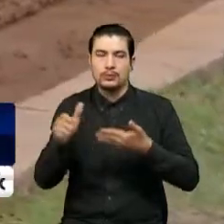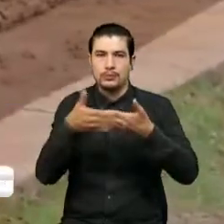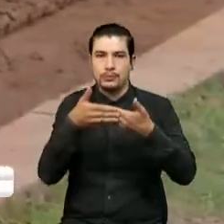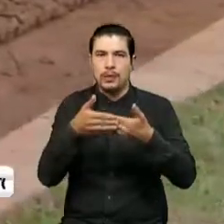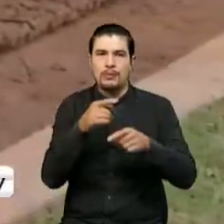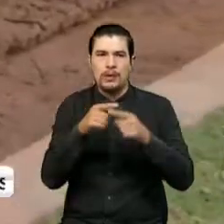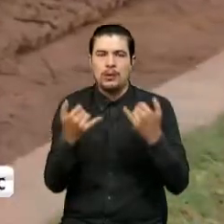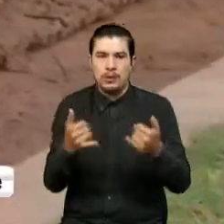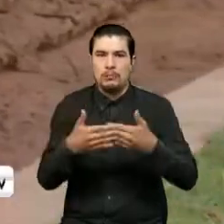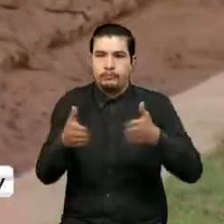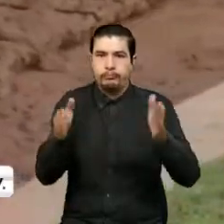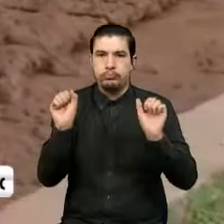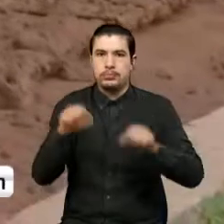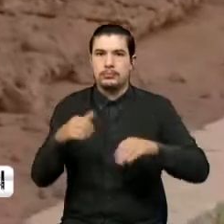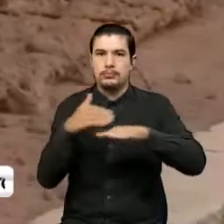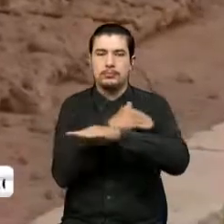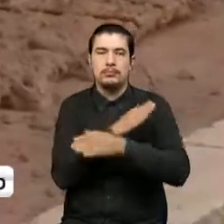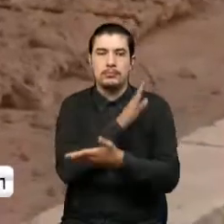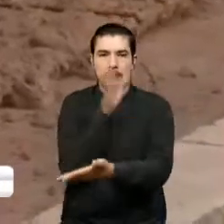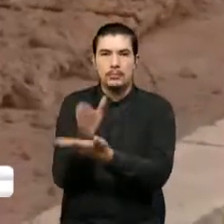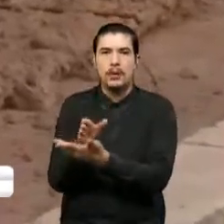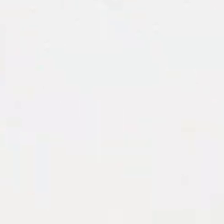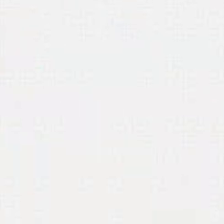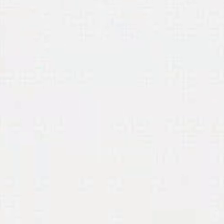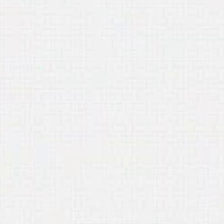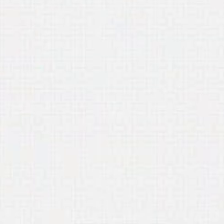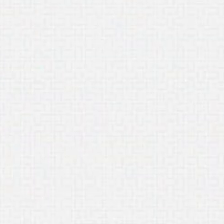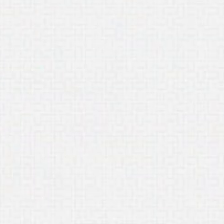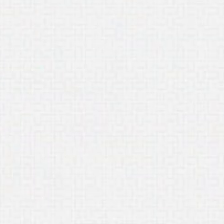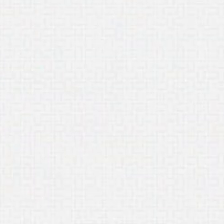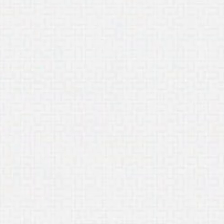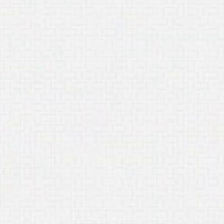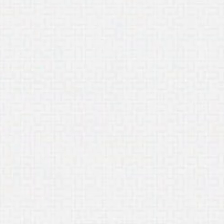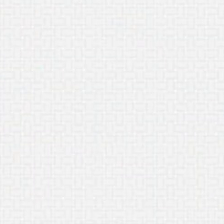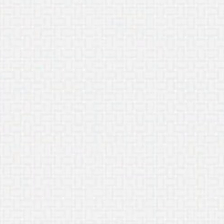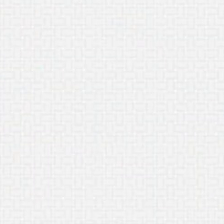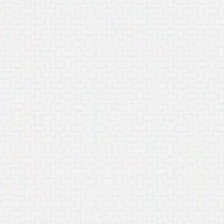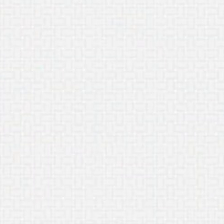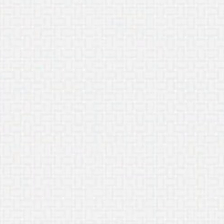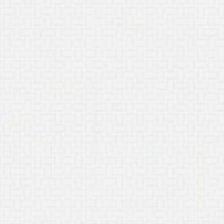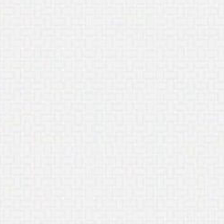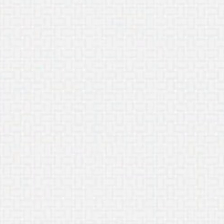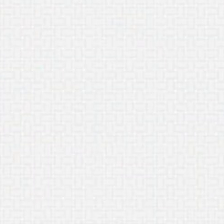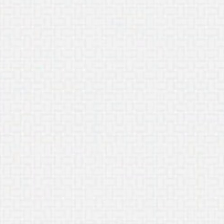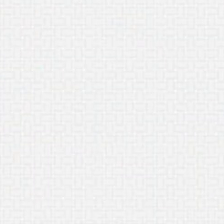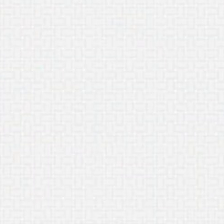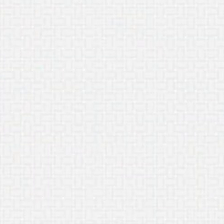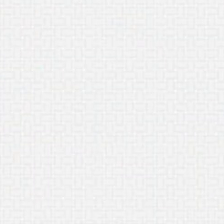Canaltro.com